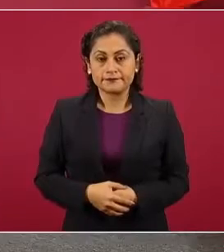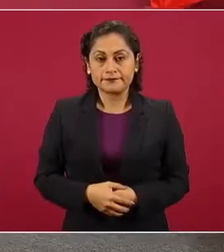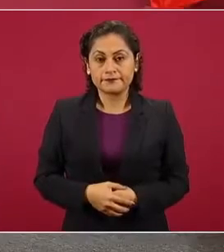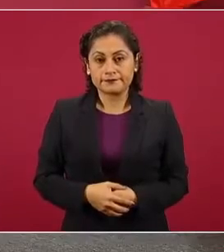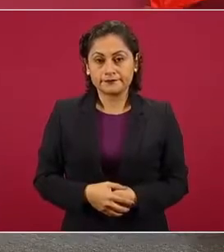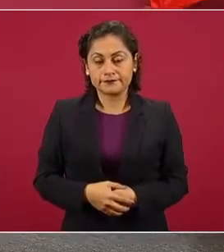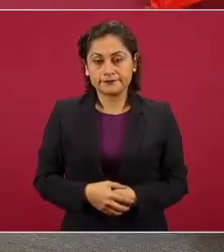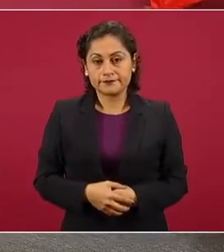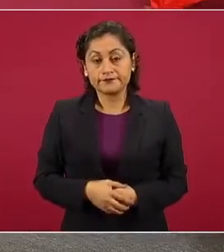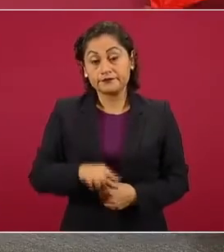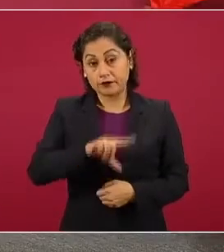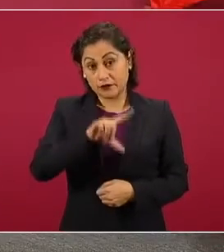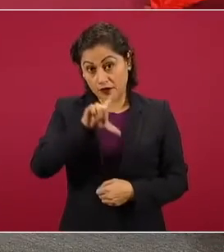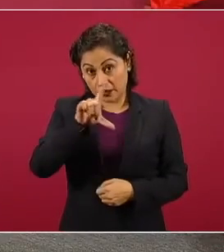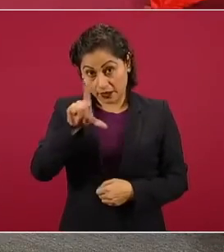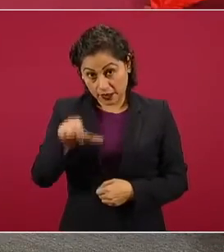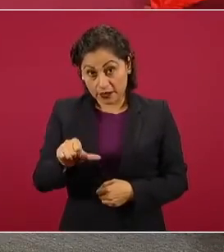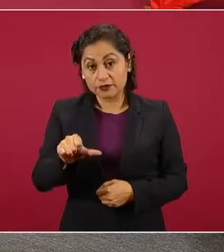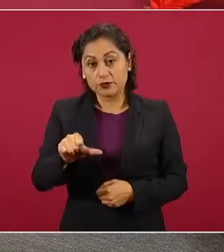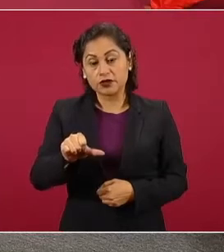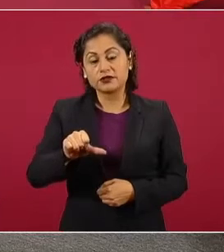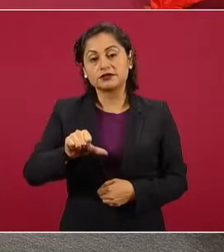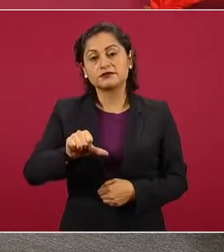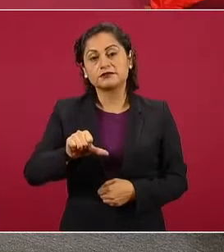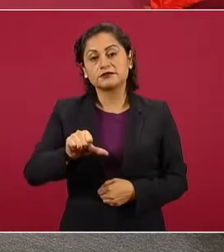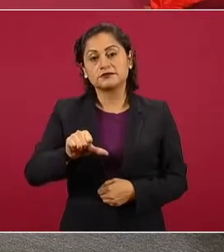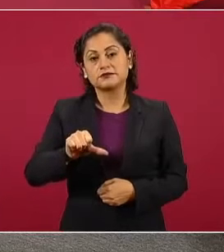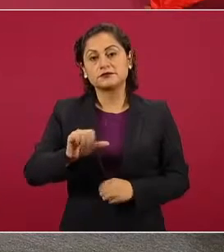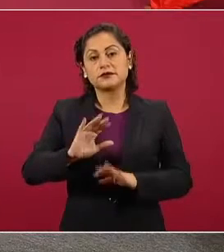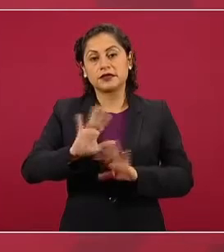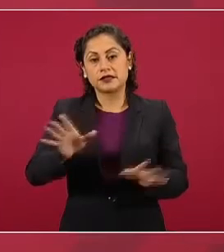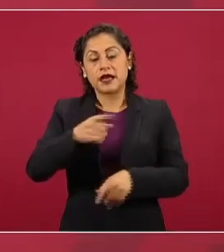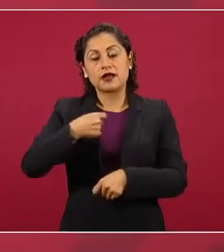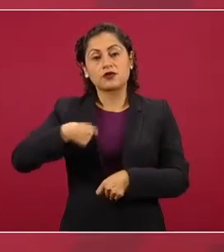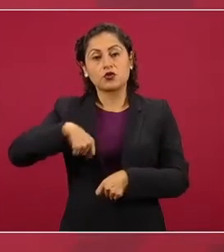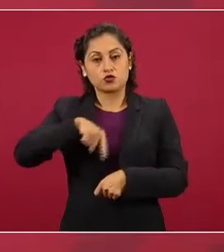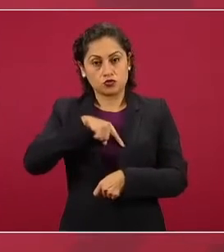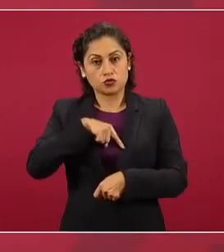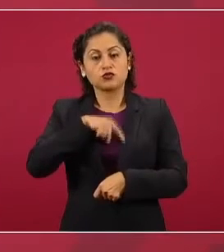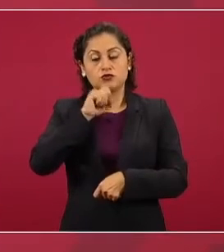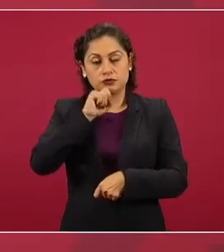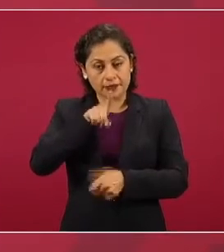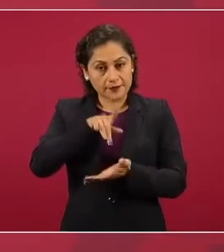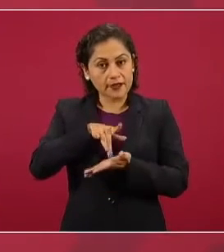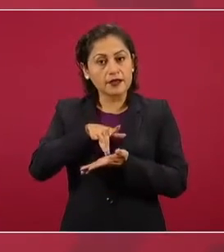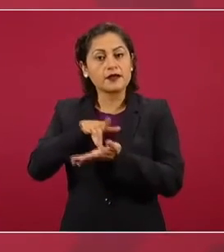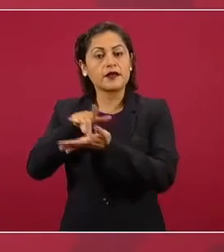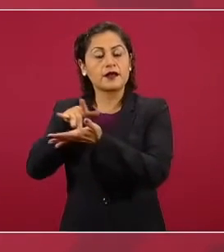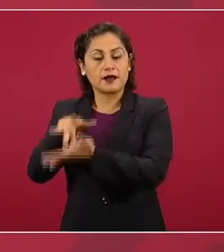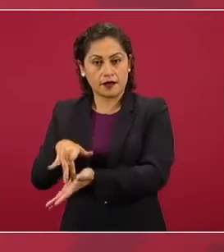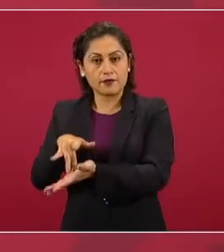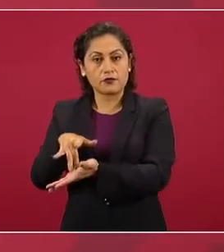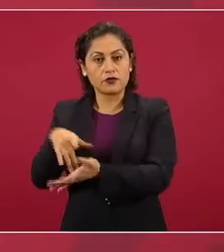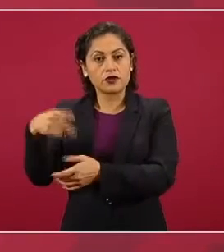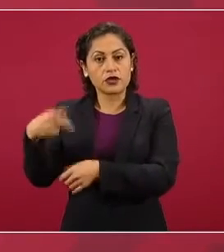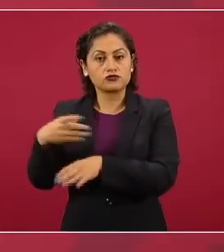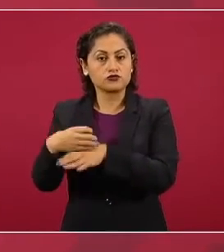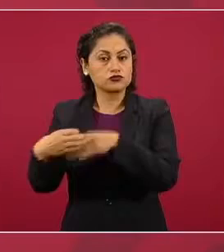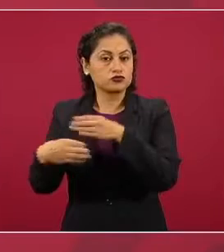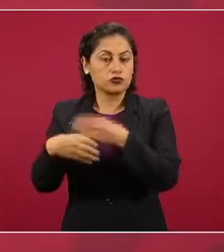de eso vienen los enseres, se les va a apoyar con sus